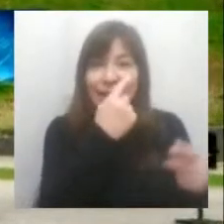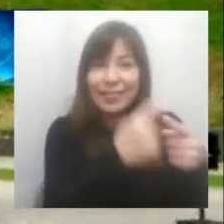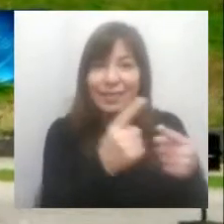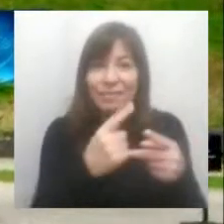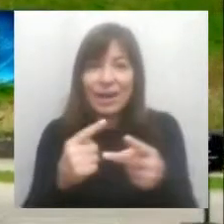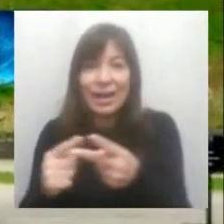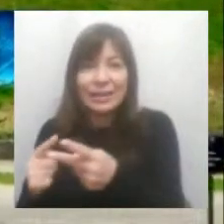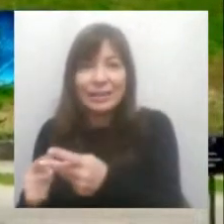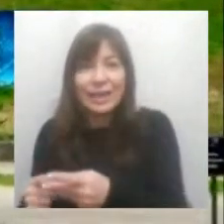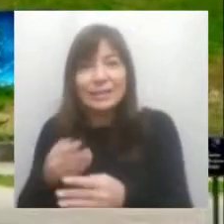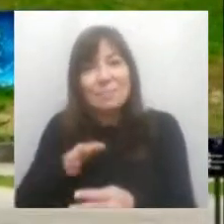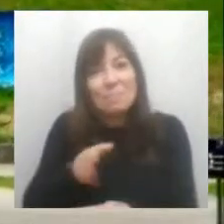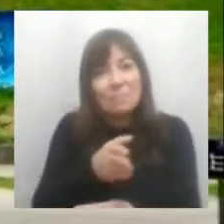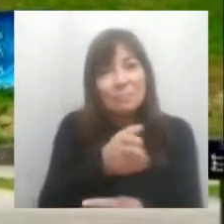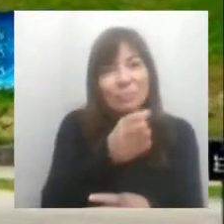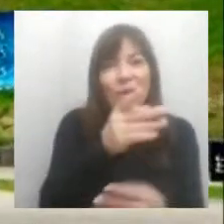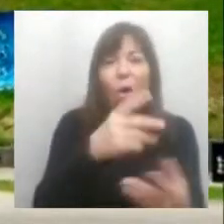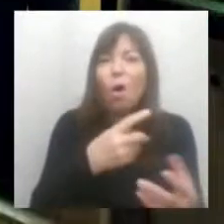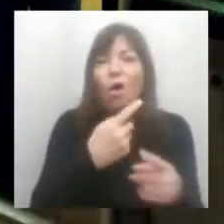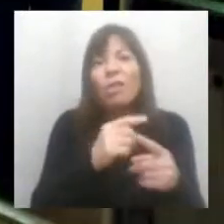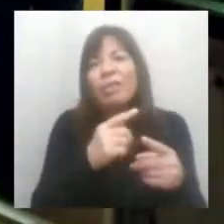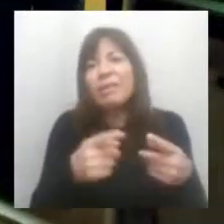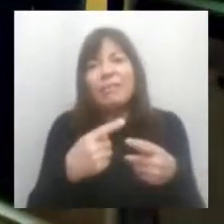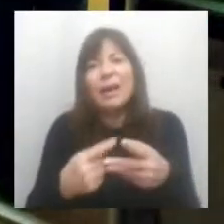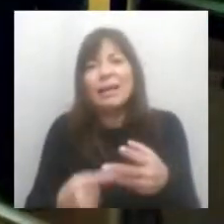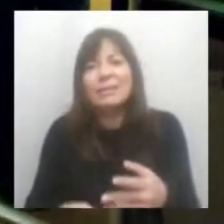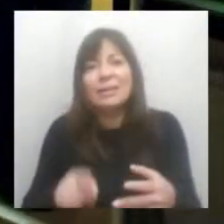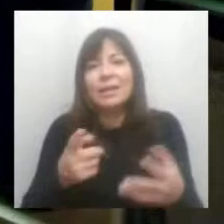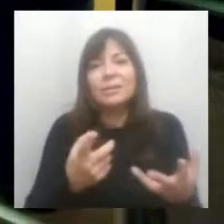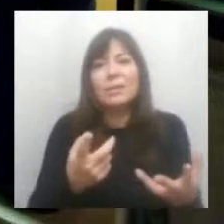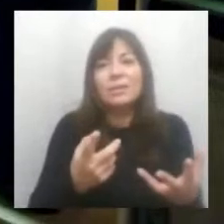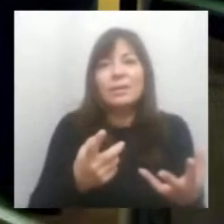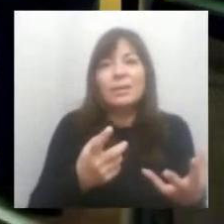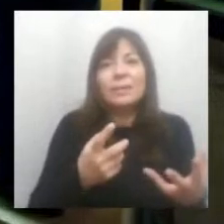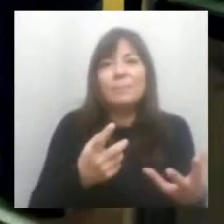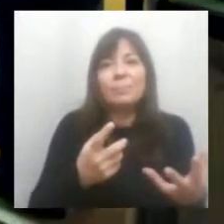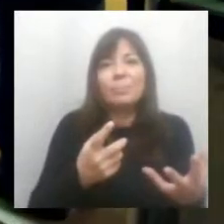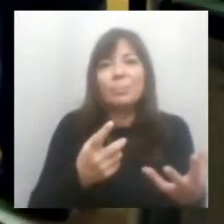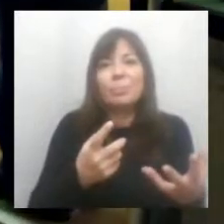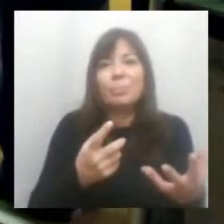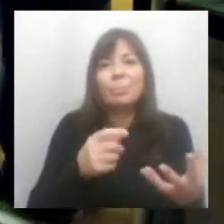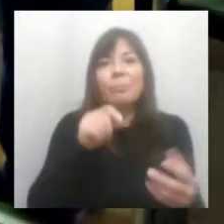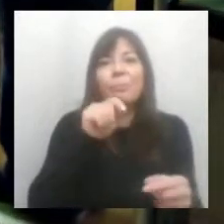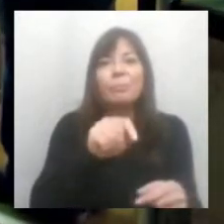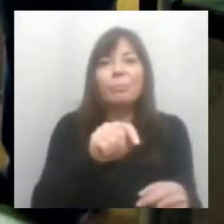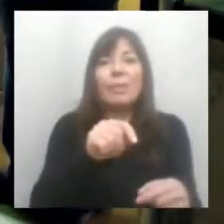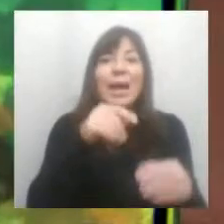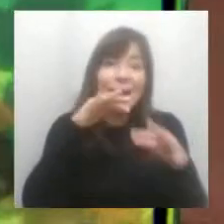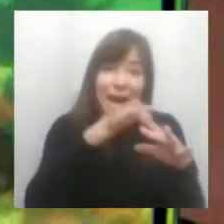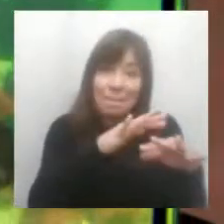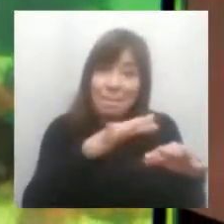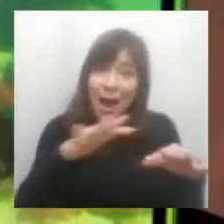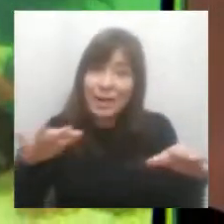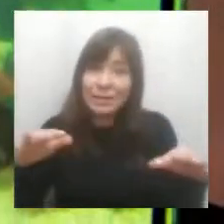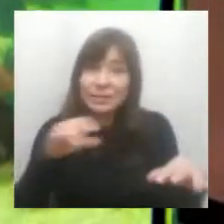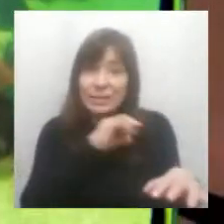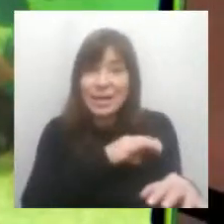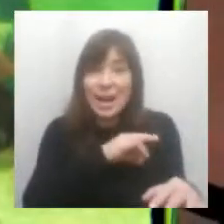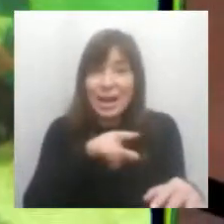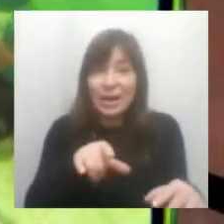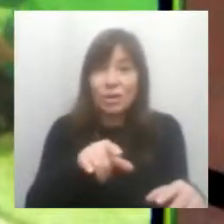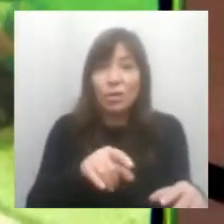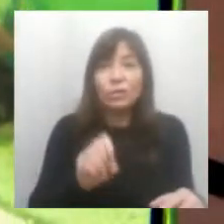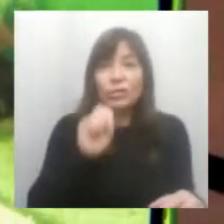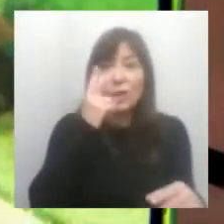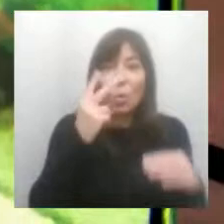y de hecho en el primer nivel mostraba eso, esas especies marinas de las costas chilenas, en el segundo piso, en el segundo nivel, tenía las especies de los mares